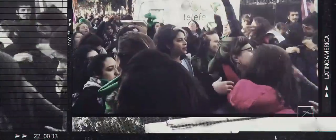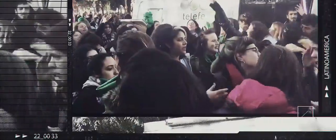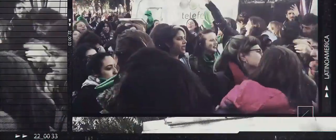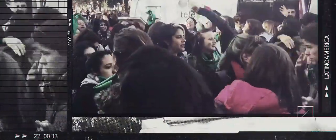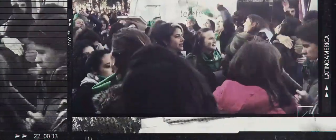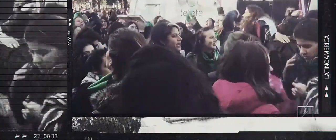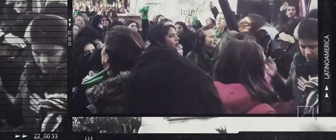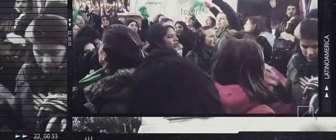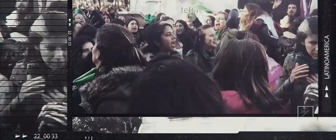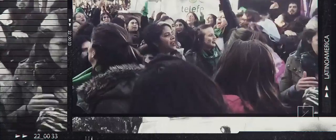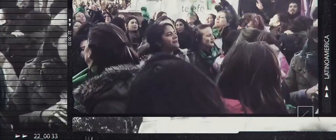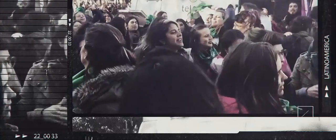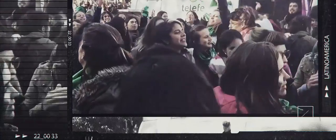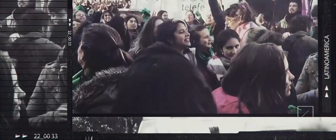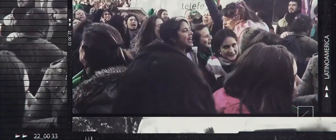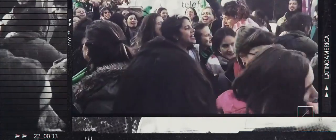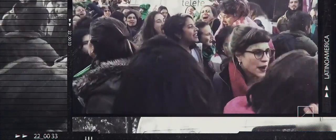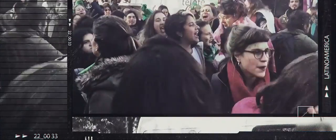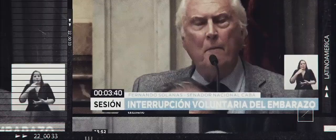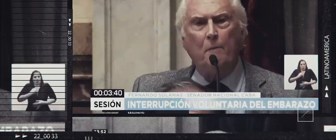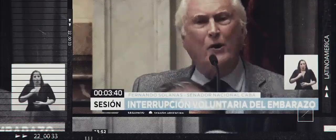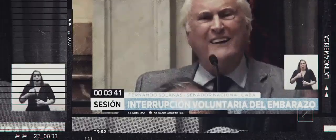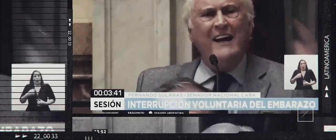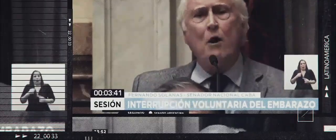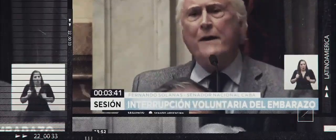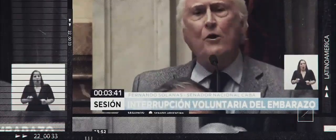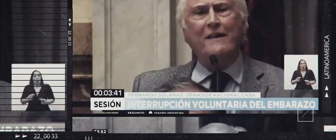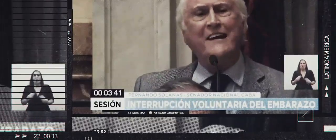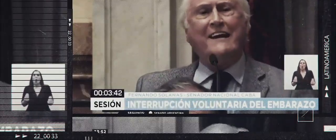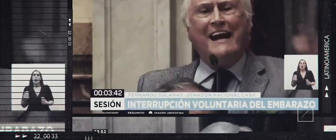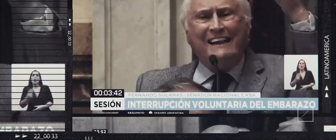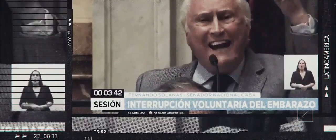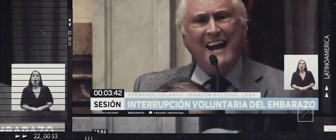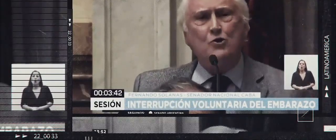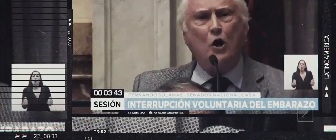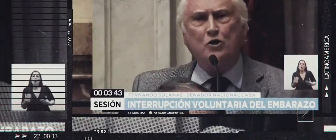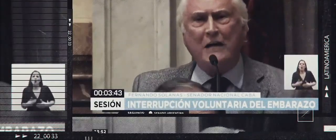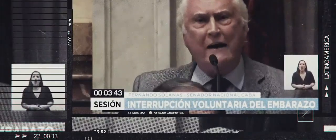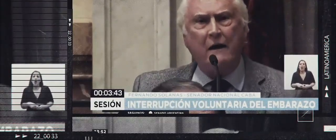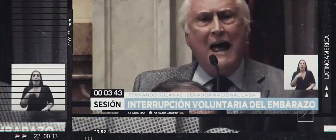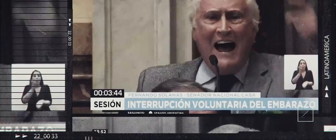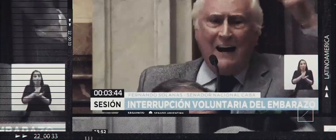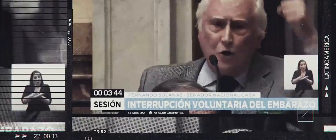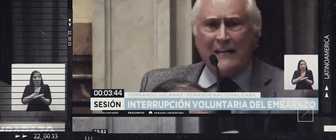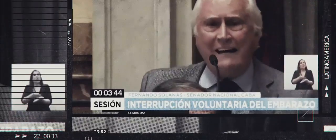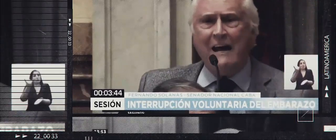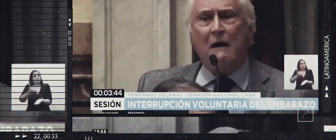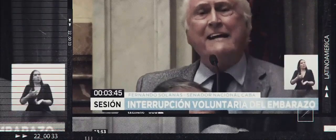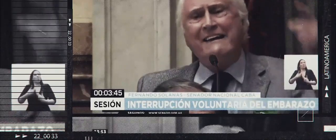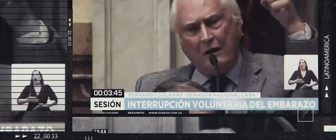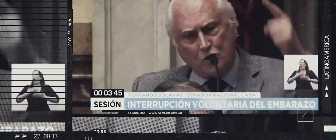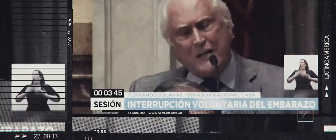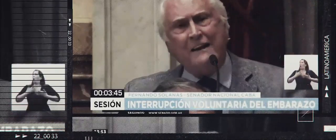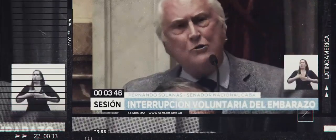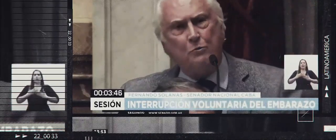sobre su cuerpo. ¿Y por qué no? ¿Por qué tenemos miedo a decir que el derecho a gozar de la